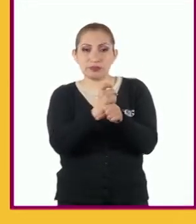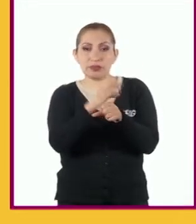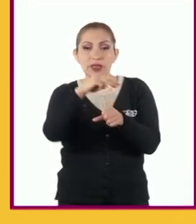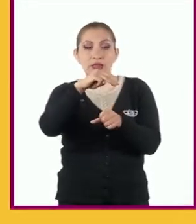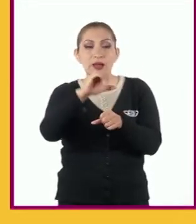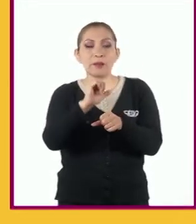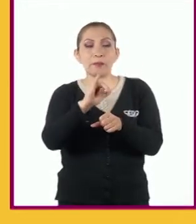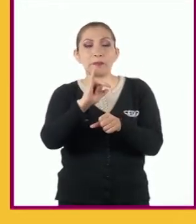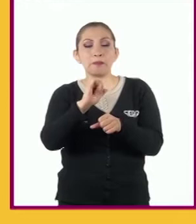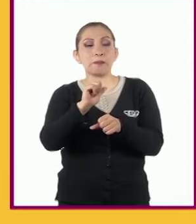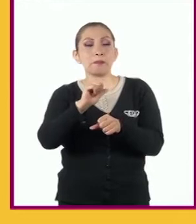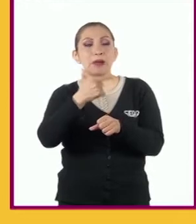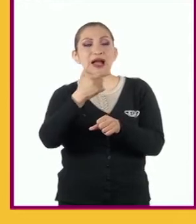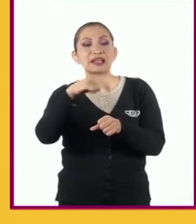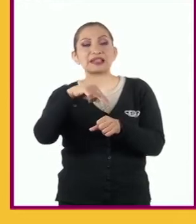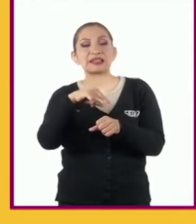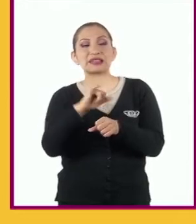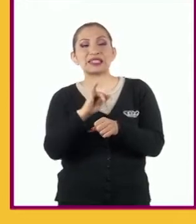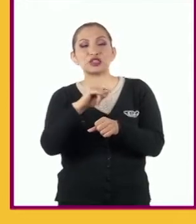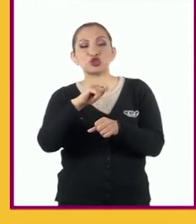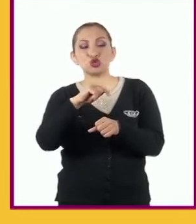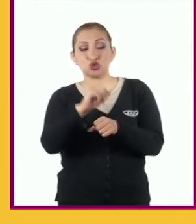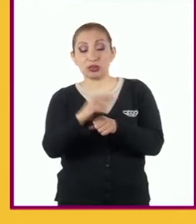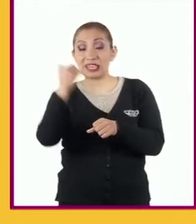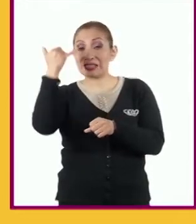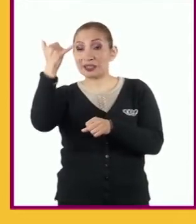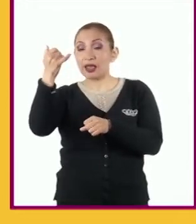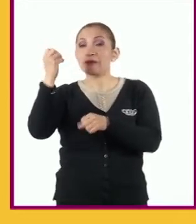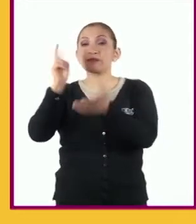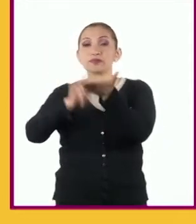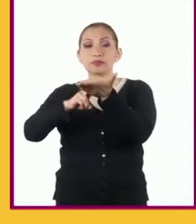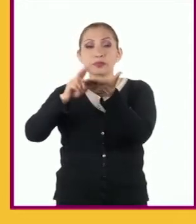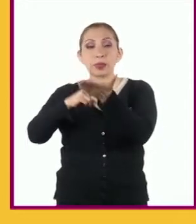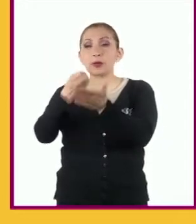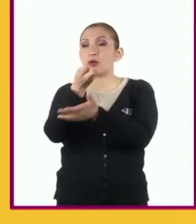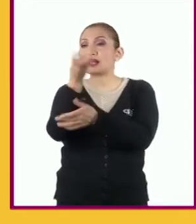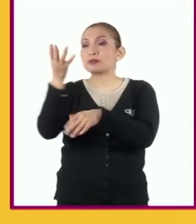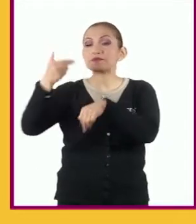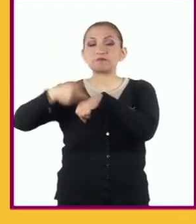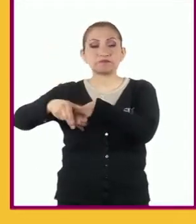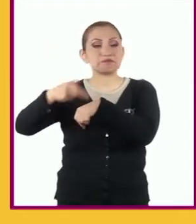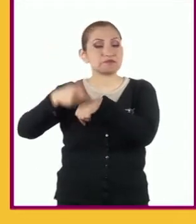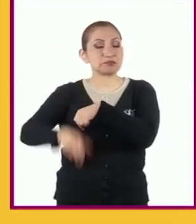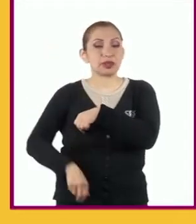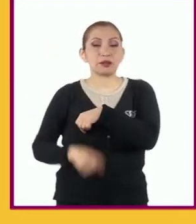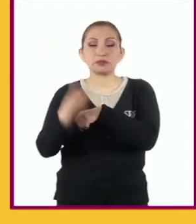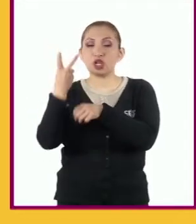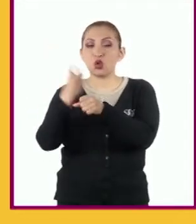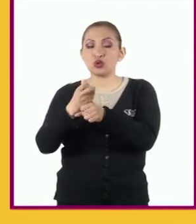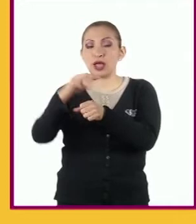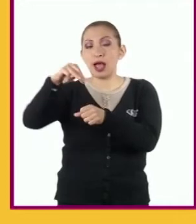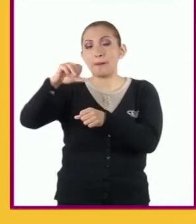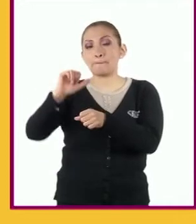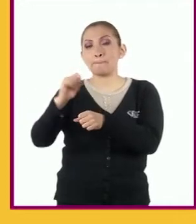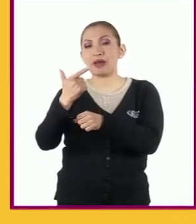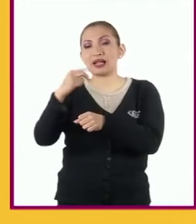magnitud y Y es la medida de cualquier cantidad de la segunda